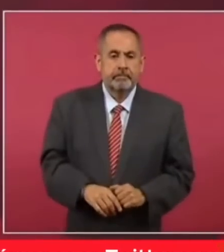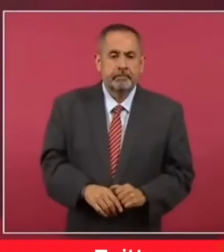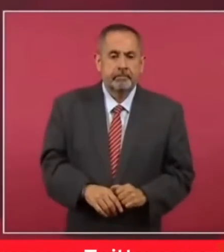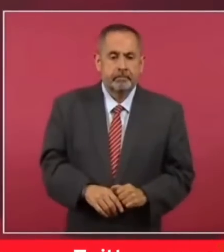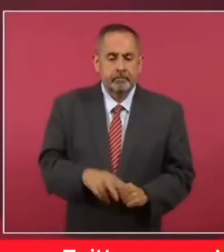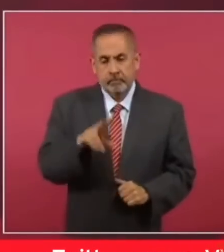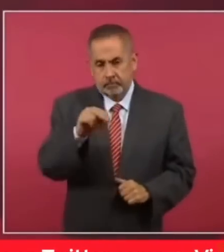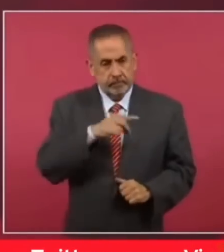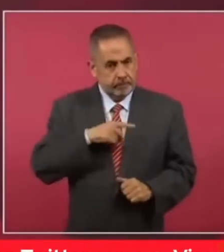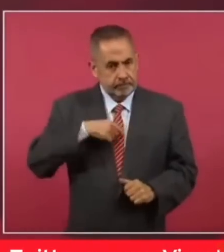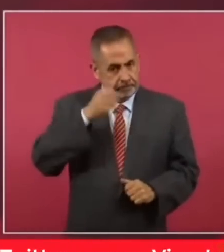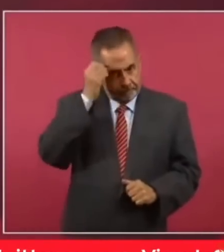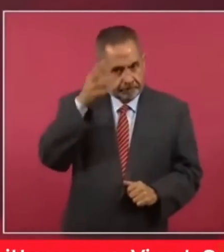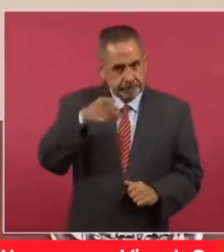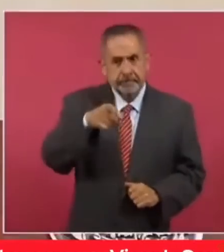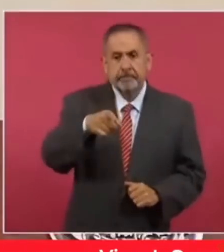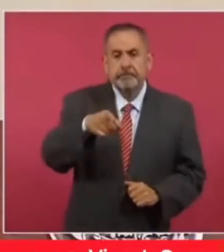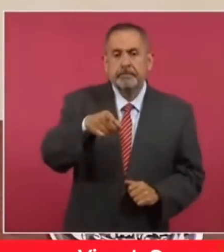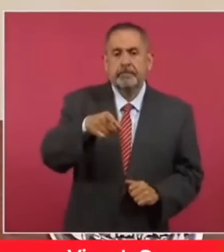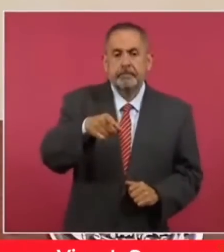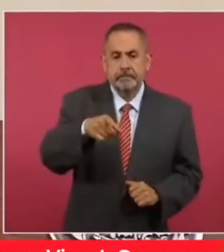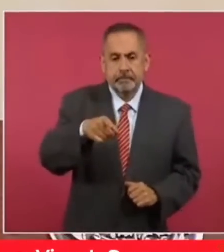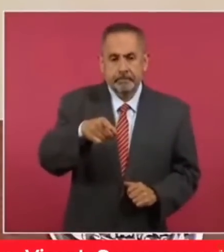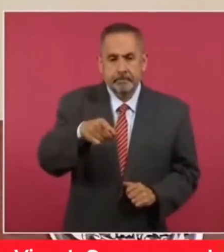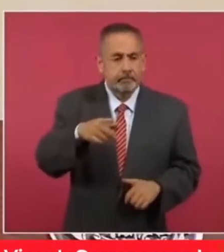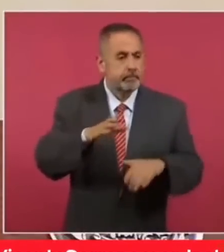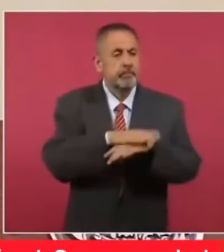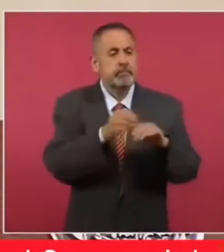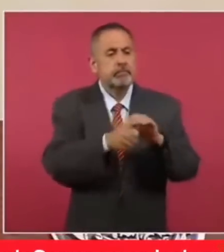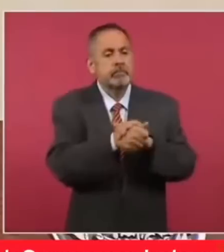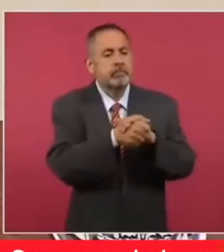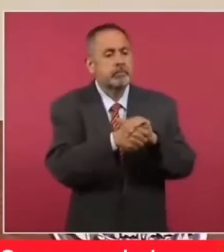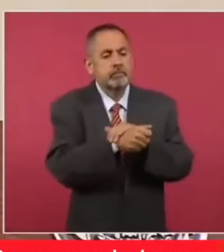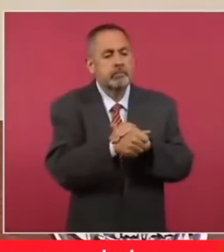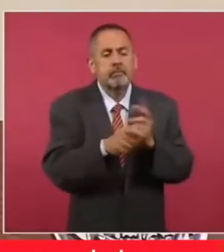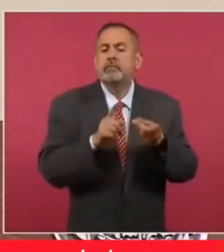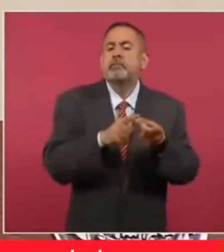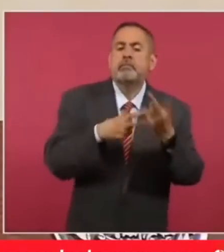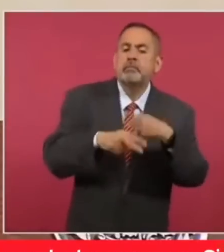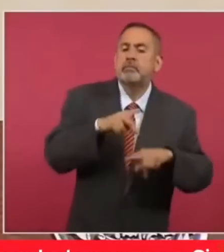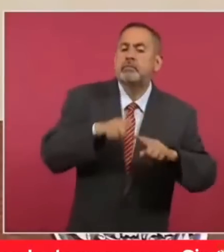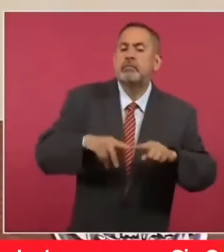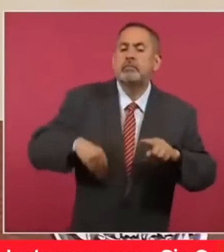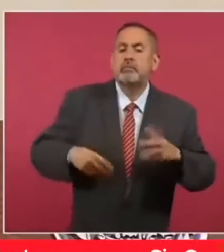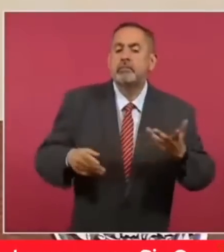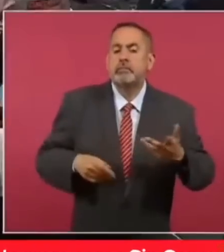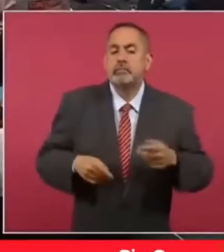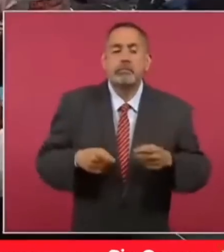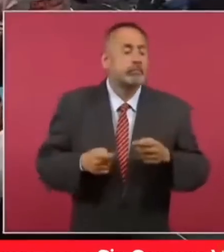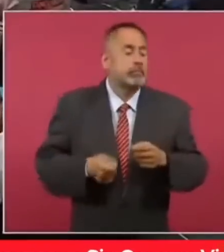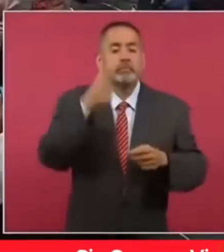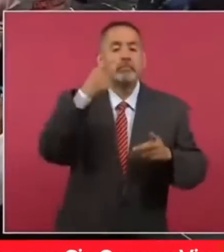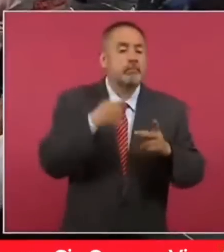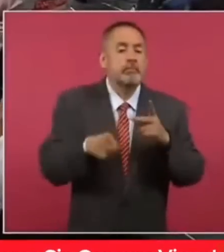No olvidemos por qué fue lo de Ayotzinapa. Se